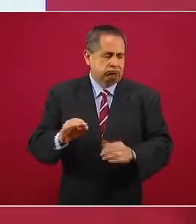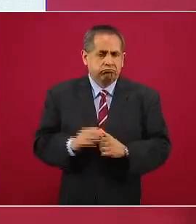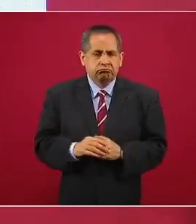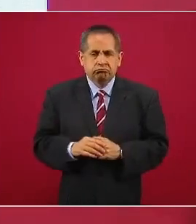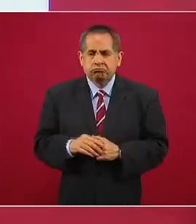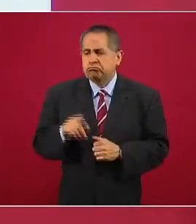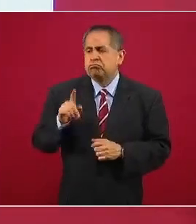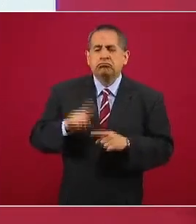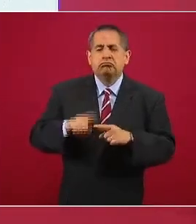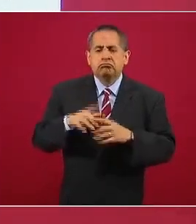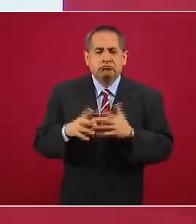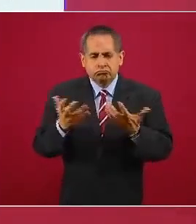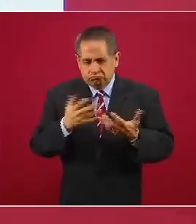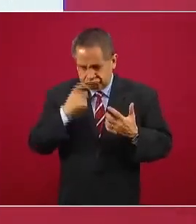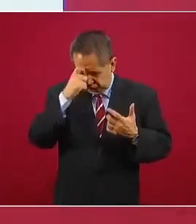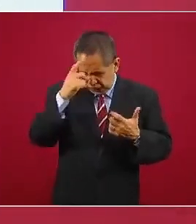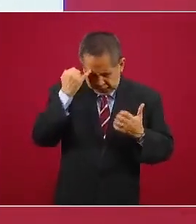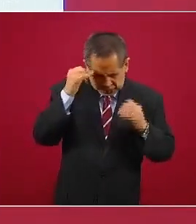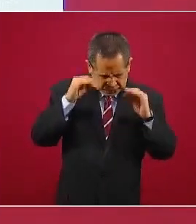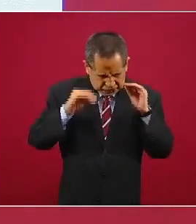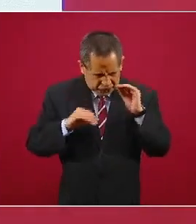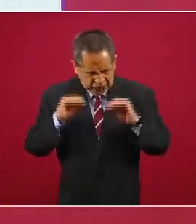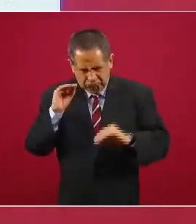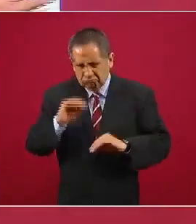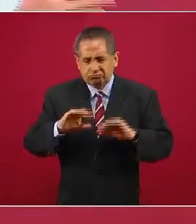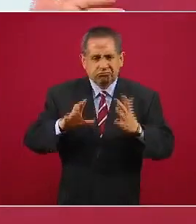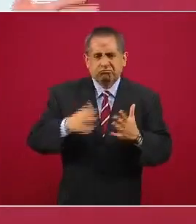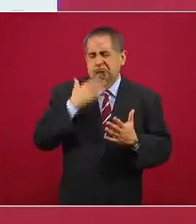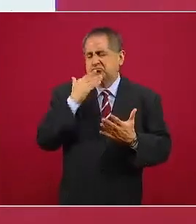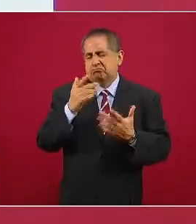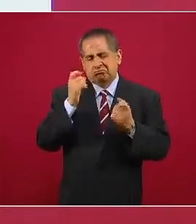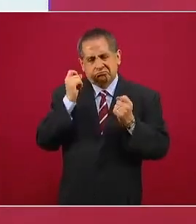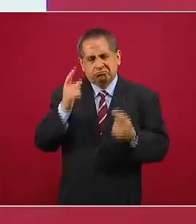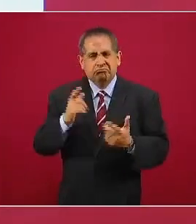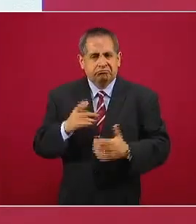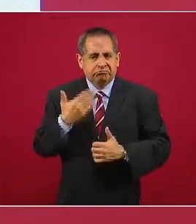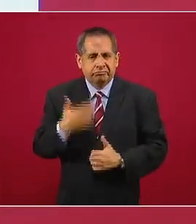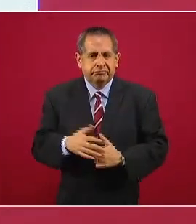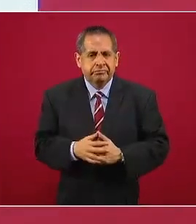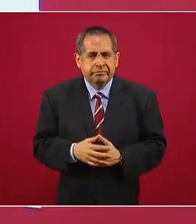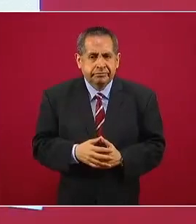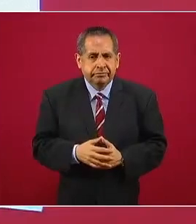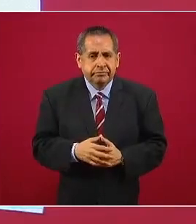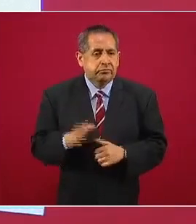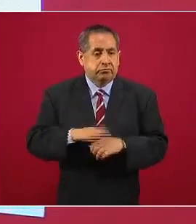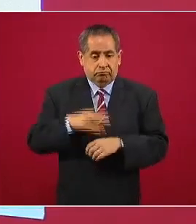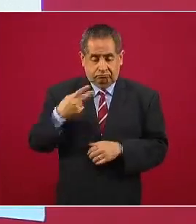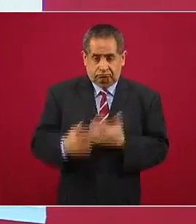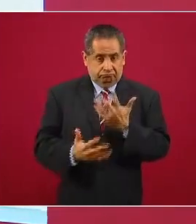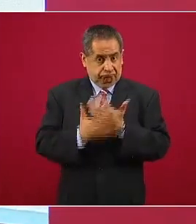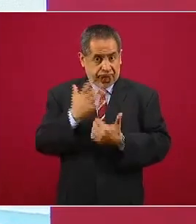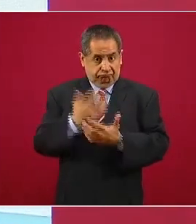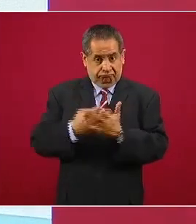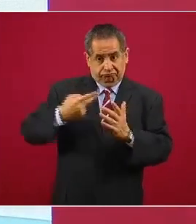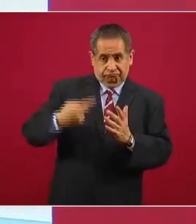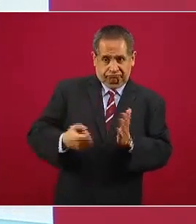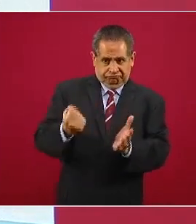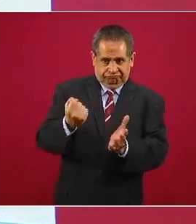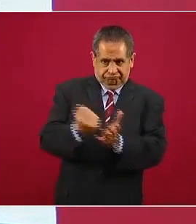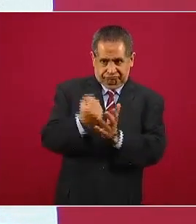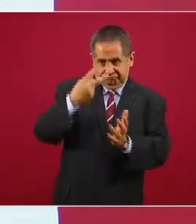a los que participaron, porque ya son hechos en México,